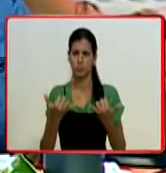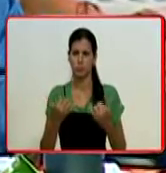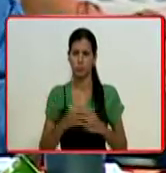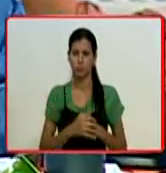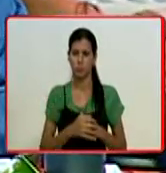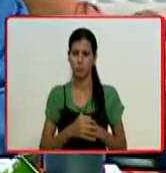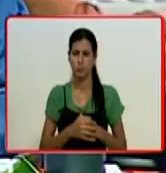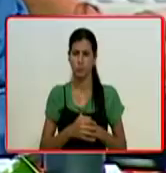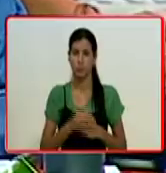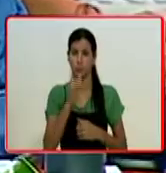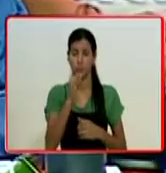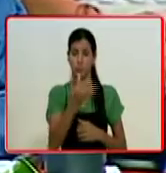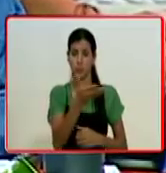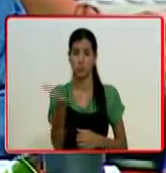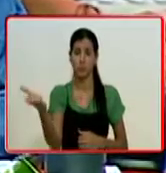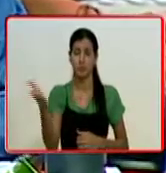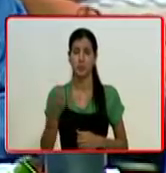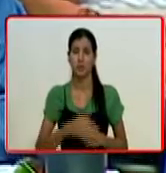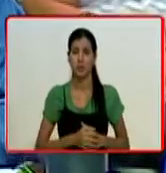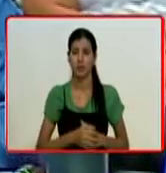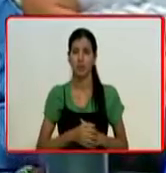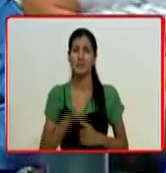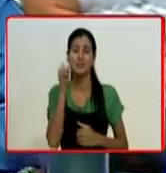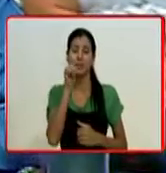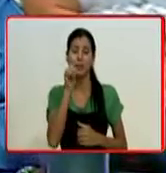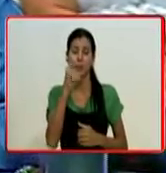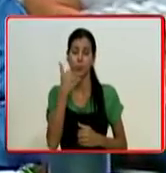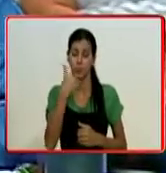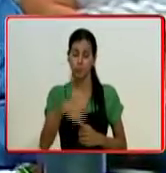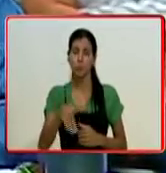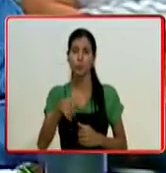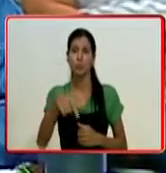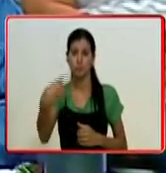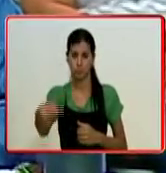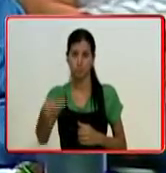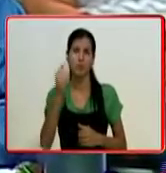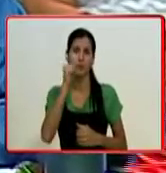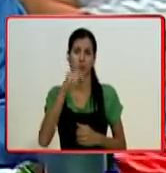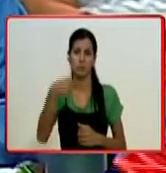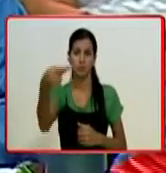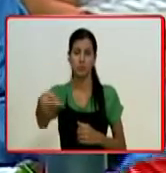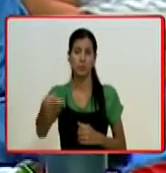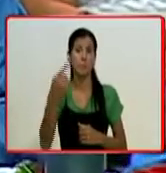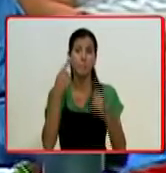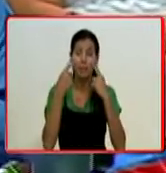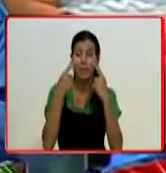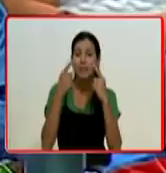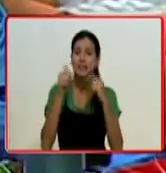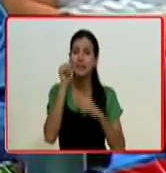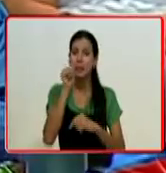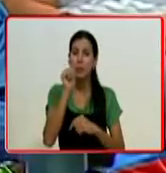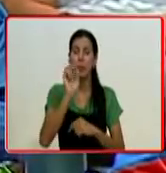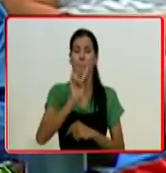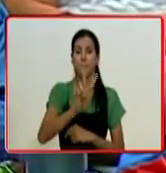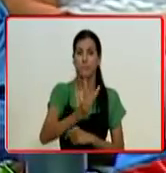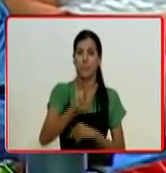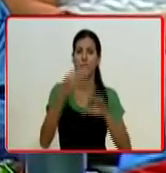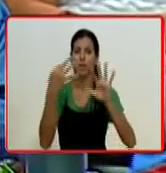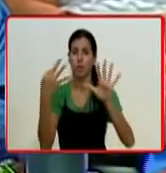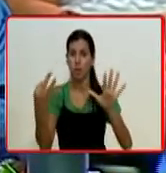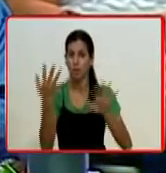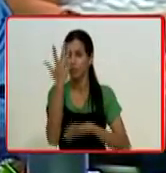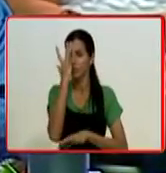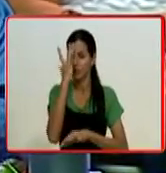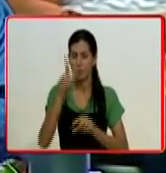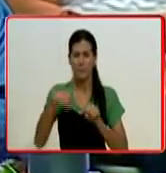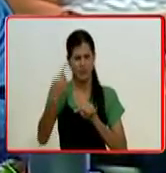bueno, les anuncio que el sábado que viene, estén muy pendientes, el sábado 28 de febrero,